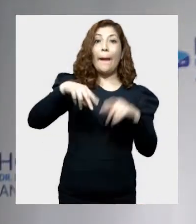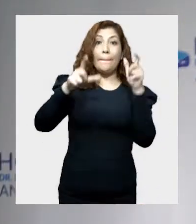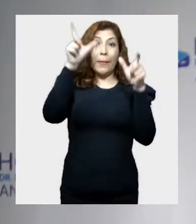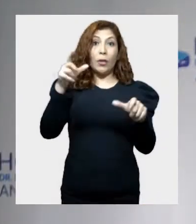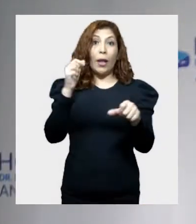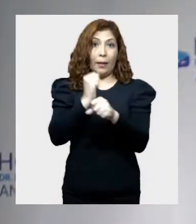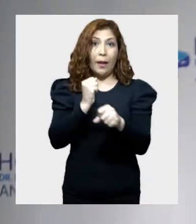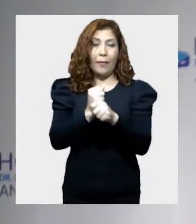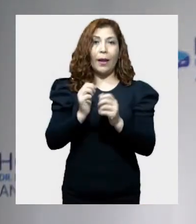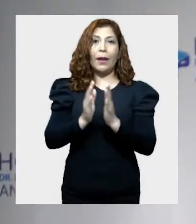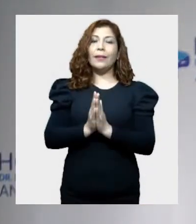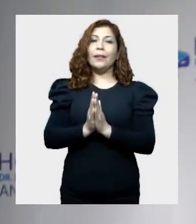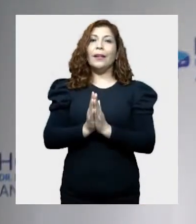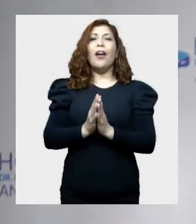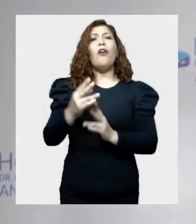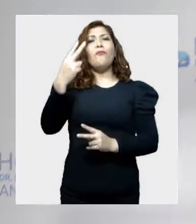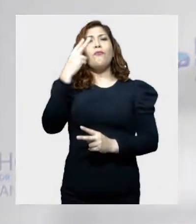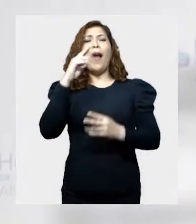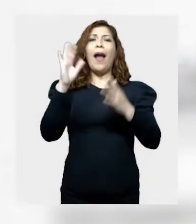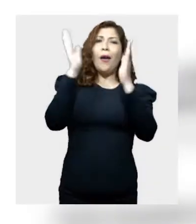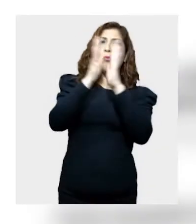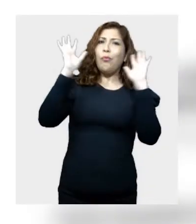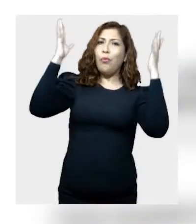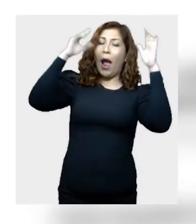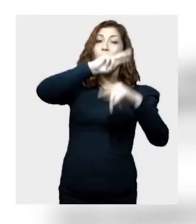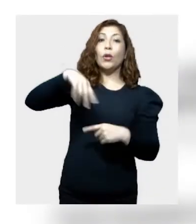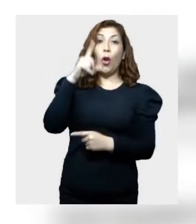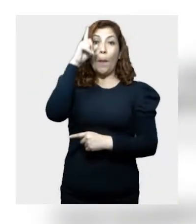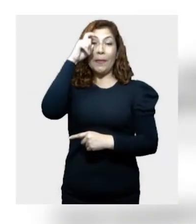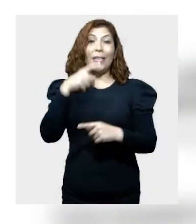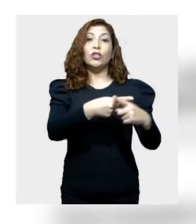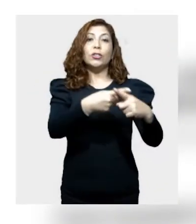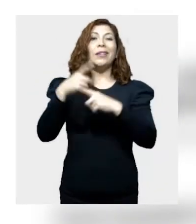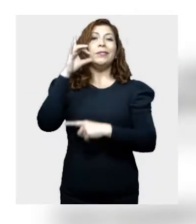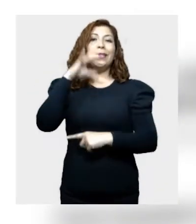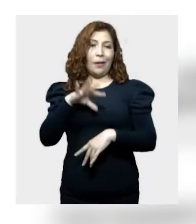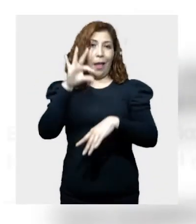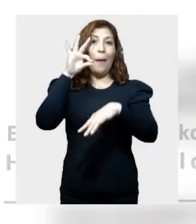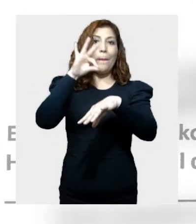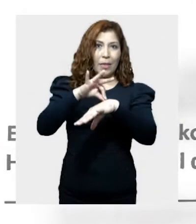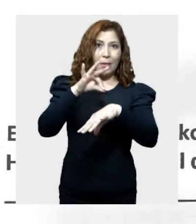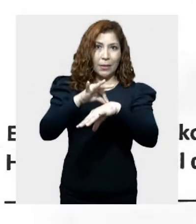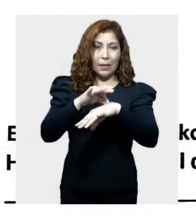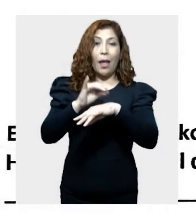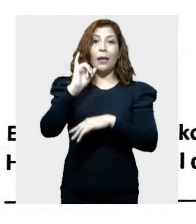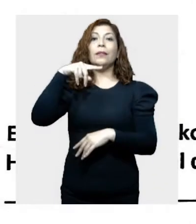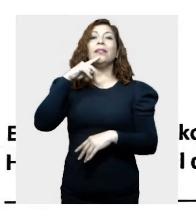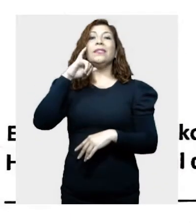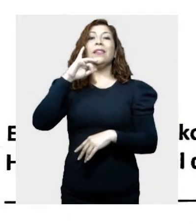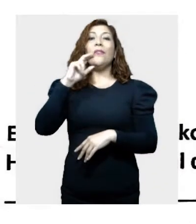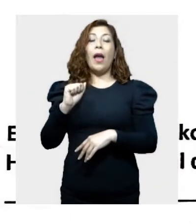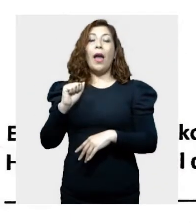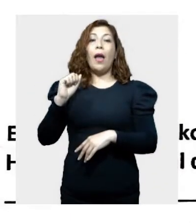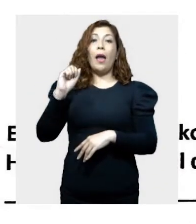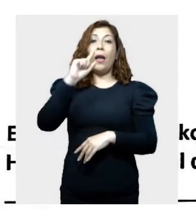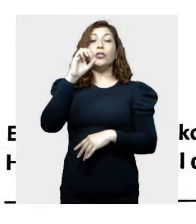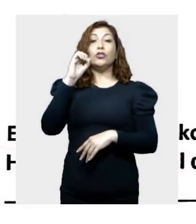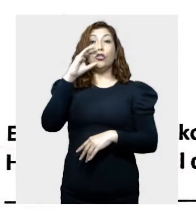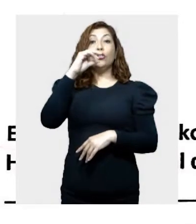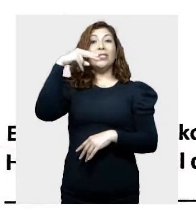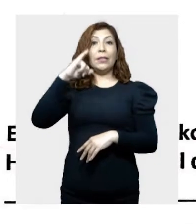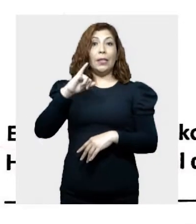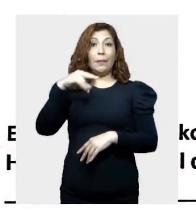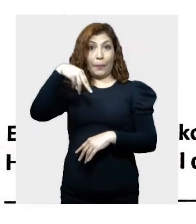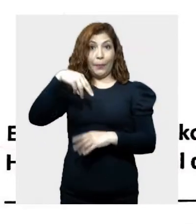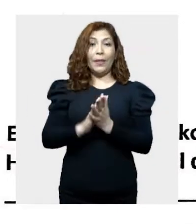fue reconocido a nivel nacional por la Sociedad Chilena de Medicina Intensiva, SOCHIMI, entidad que